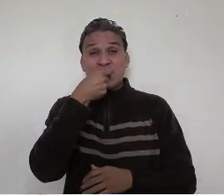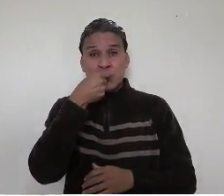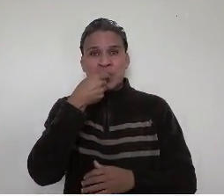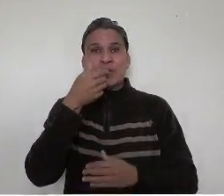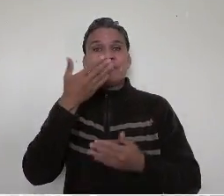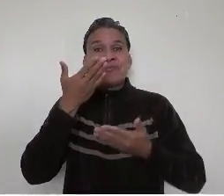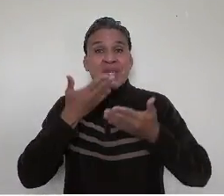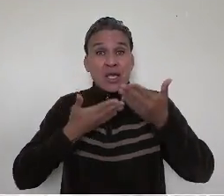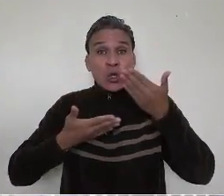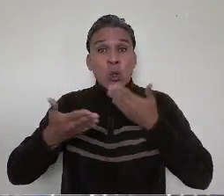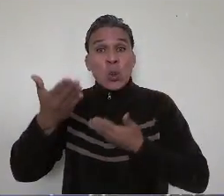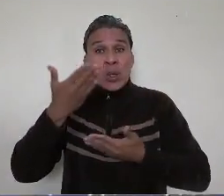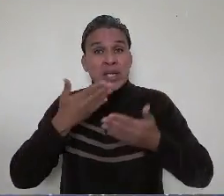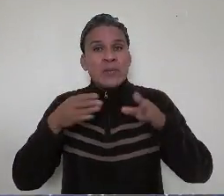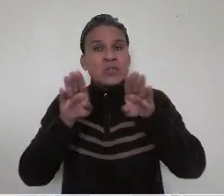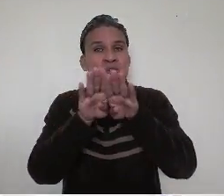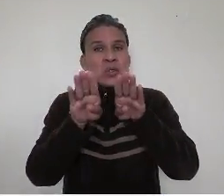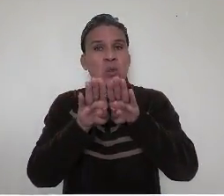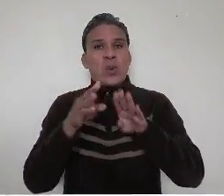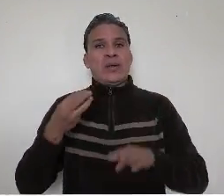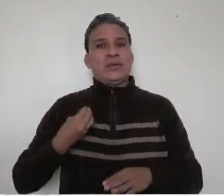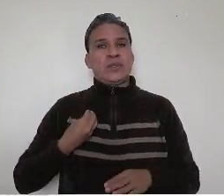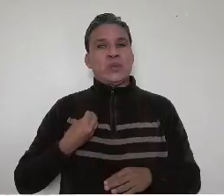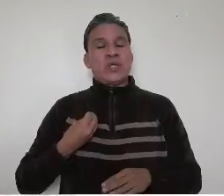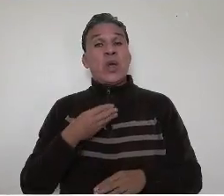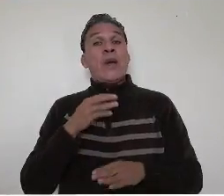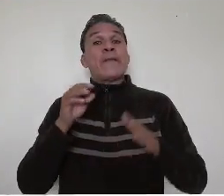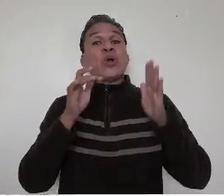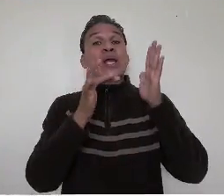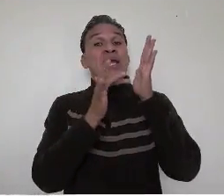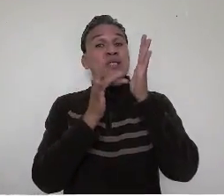nos comuniquen su misma vida. Por Jesucristo nuestro Señor.